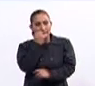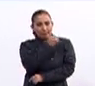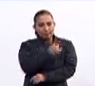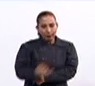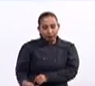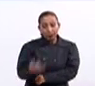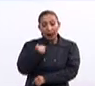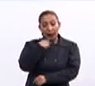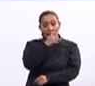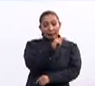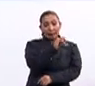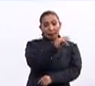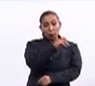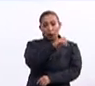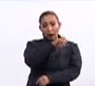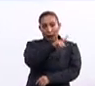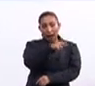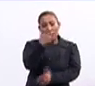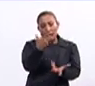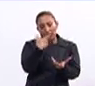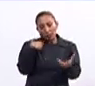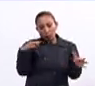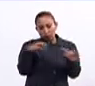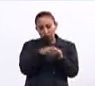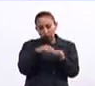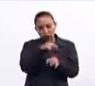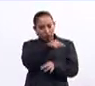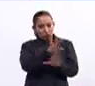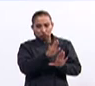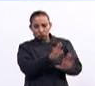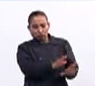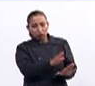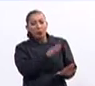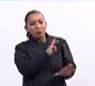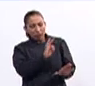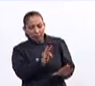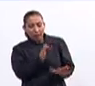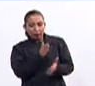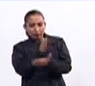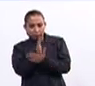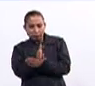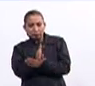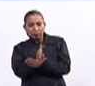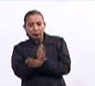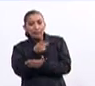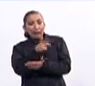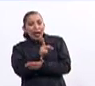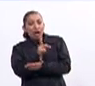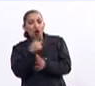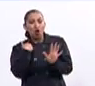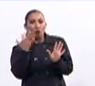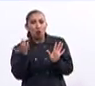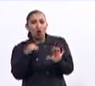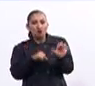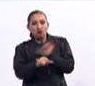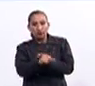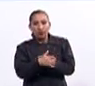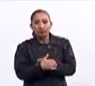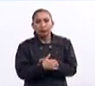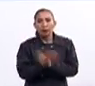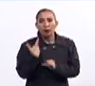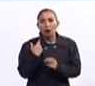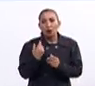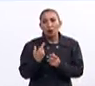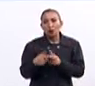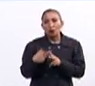imparcial. Entonces, el tribunal lo que va a hacer es precisamente hacer este engarce. Ellos no cuentan. Ellos podrían contar, pero de manera sustituta. No, me refiero a contar